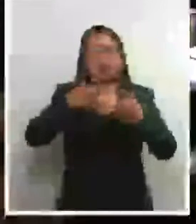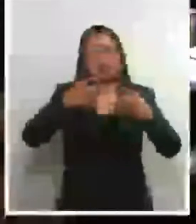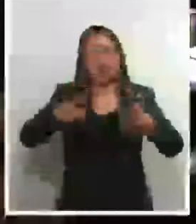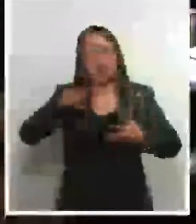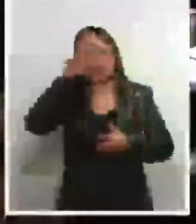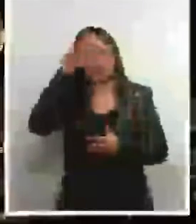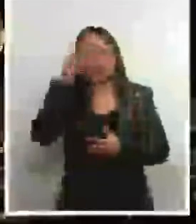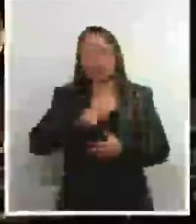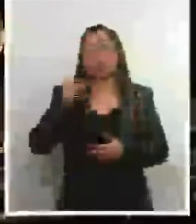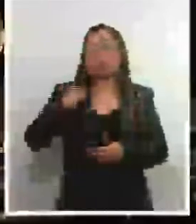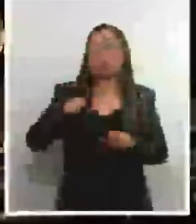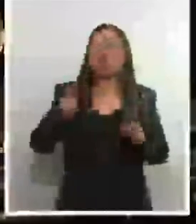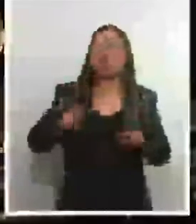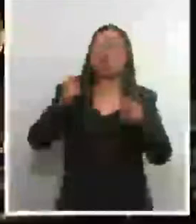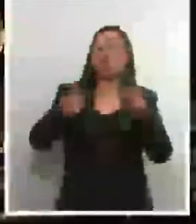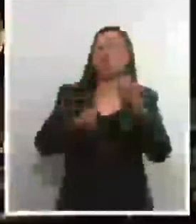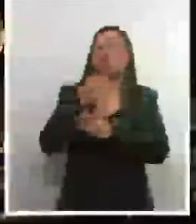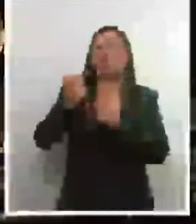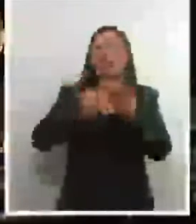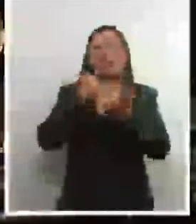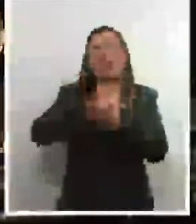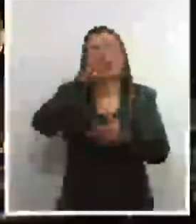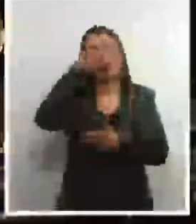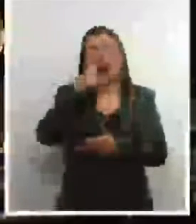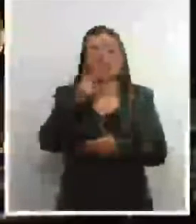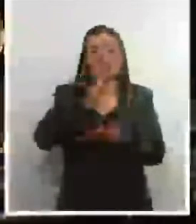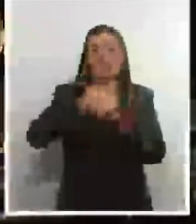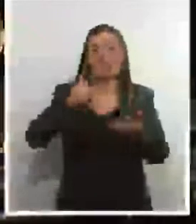del Ejecutivo de la Ciudad de México.